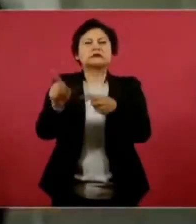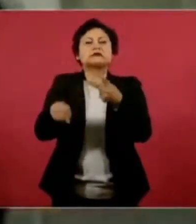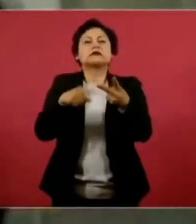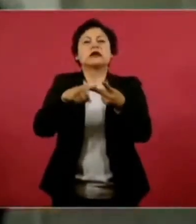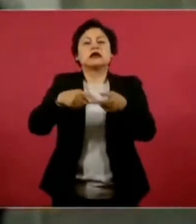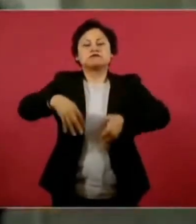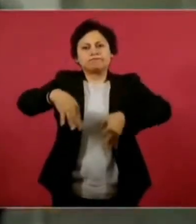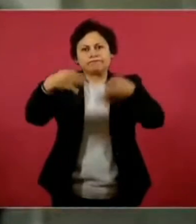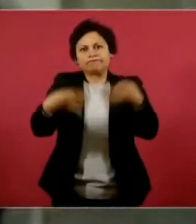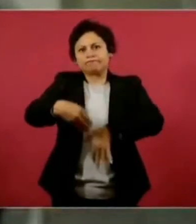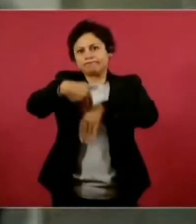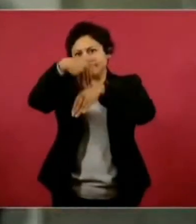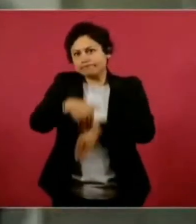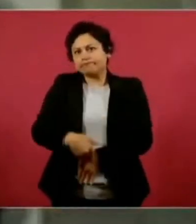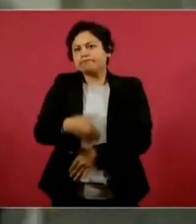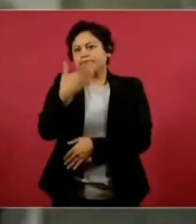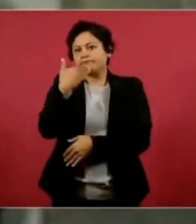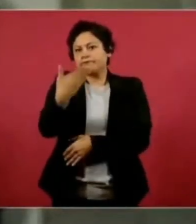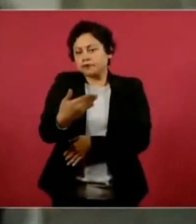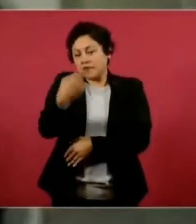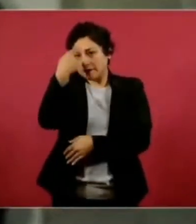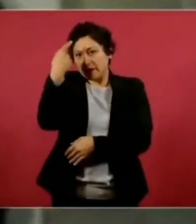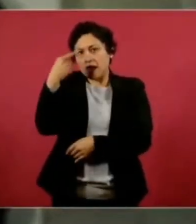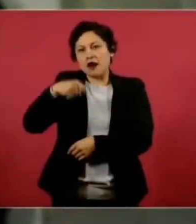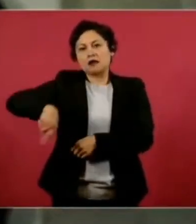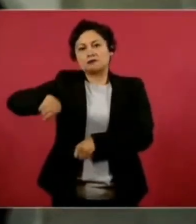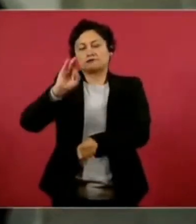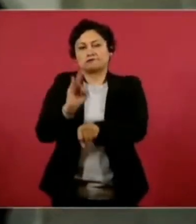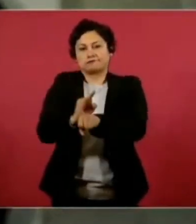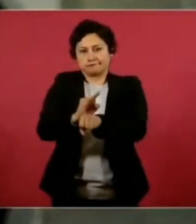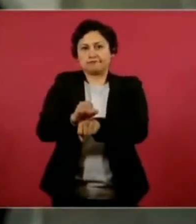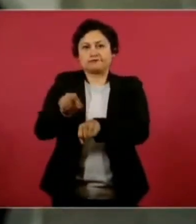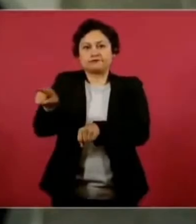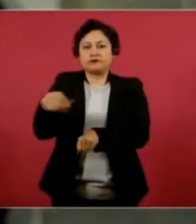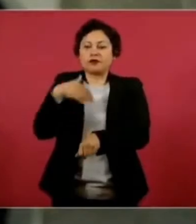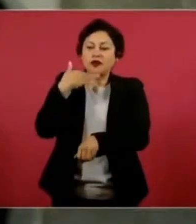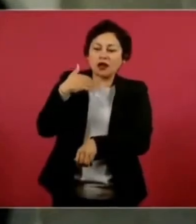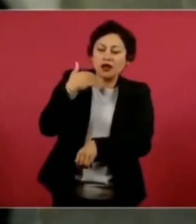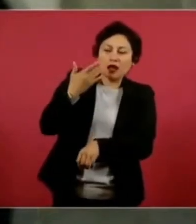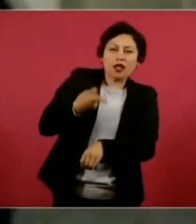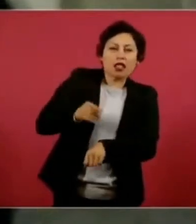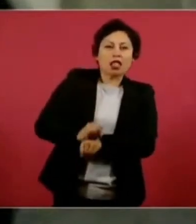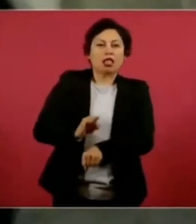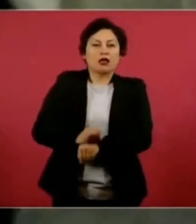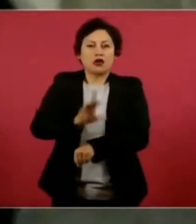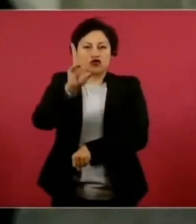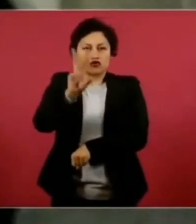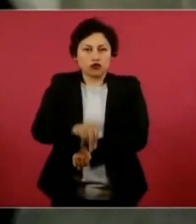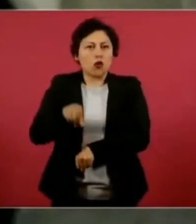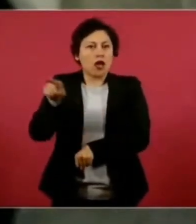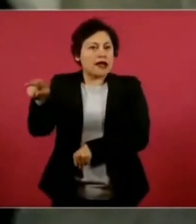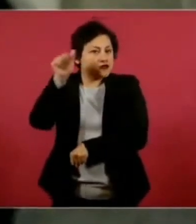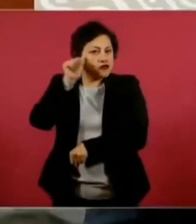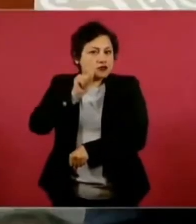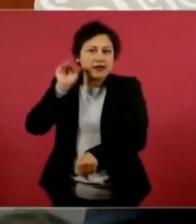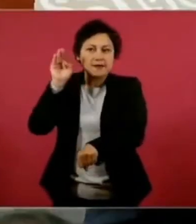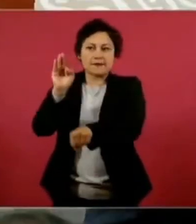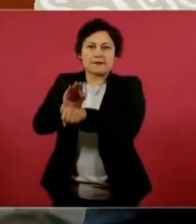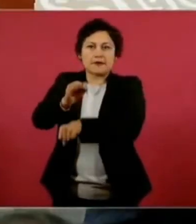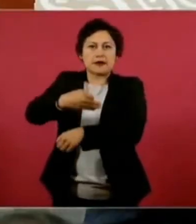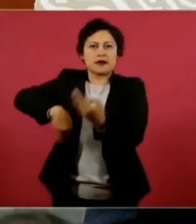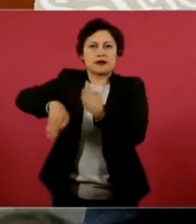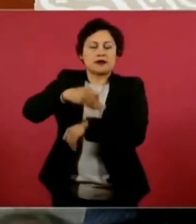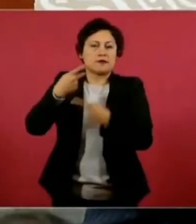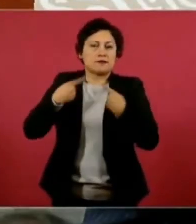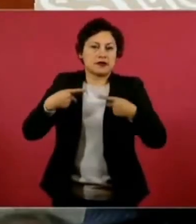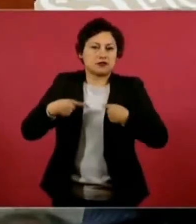para ocultar presuntos actos de corrupción, que actúen siempre a favor del pueblo y que no se repitan los crímenes